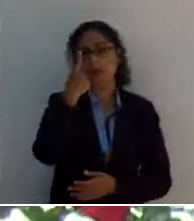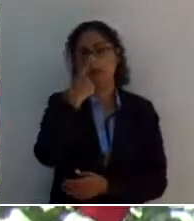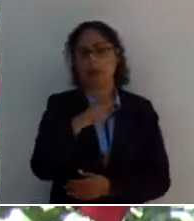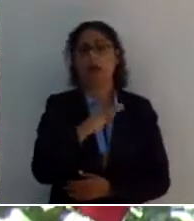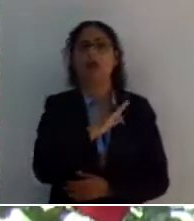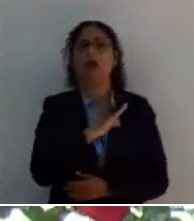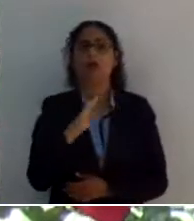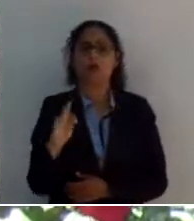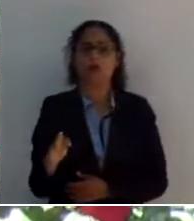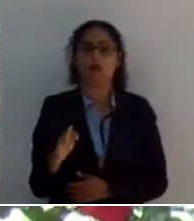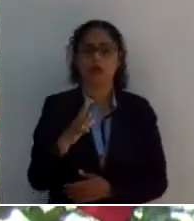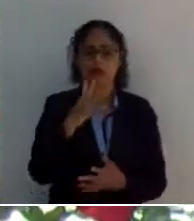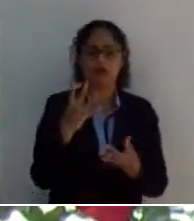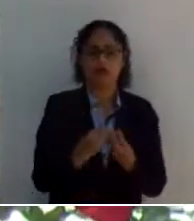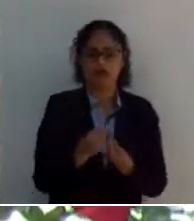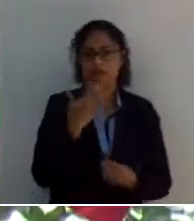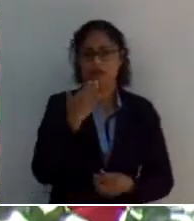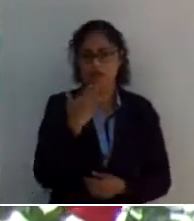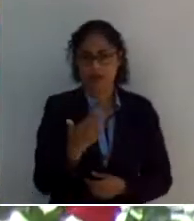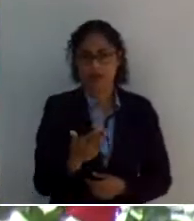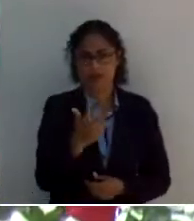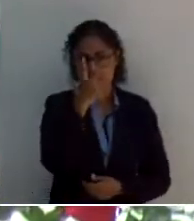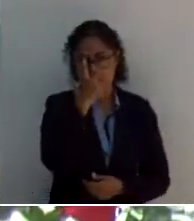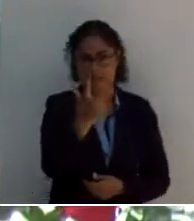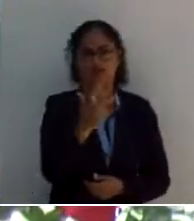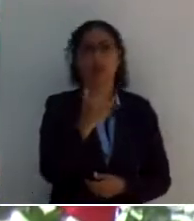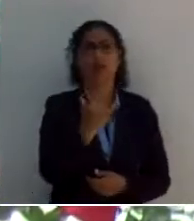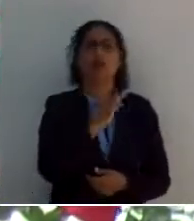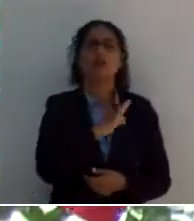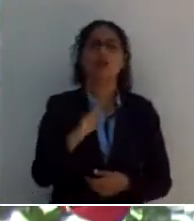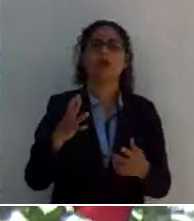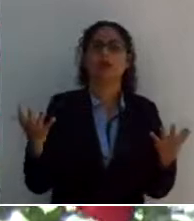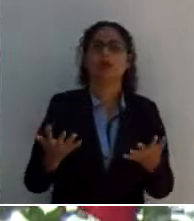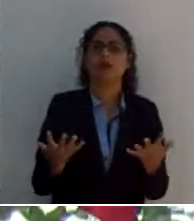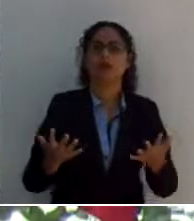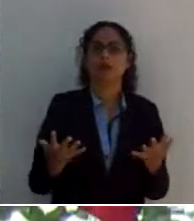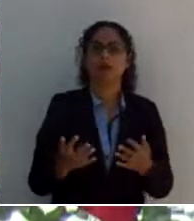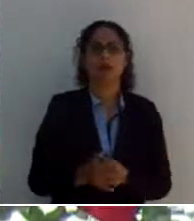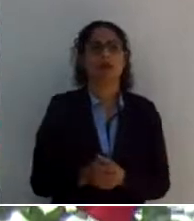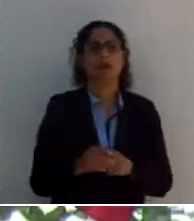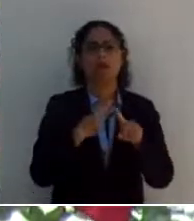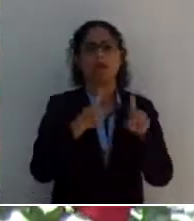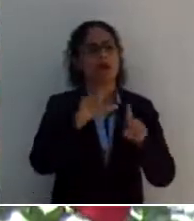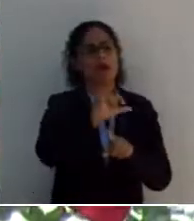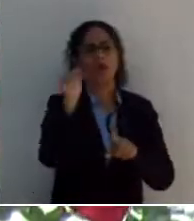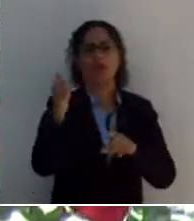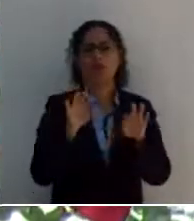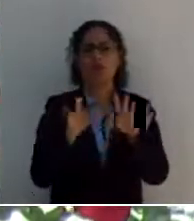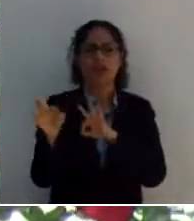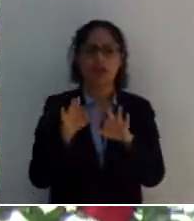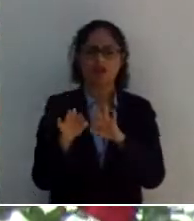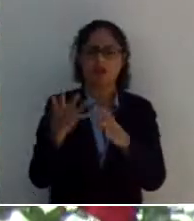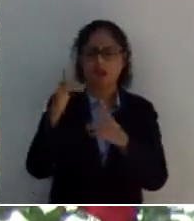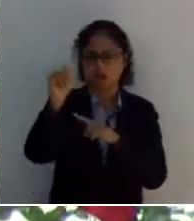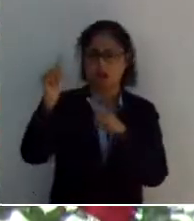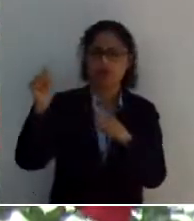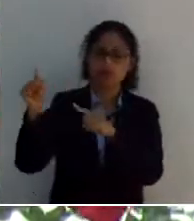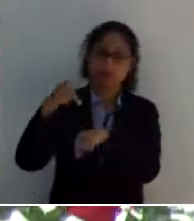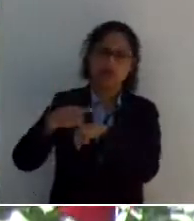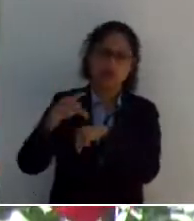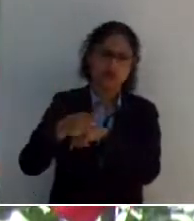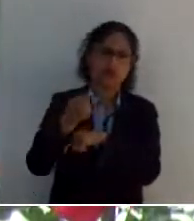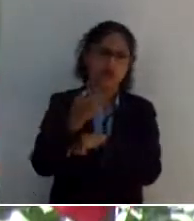poder asumirla y para poder practicarla. Cualquier otra profesión, y quizá muchas, tienen